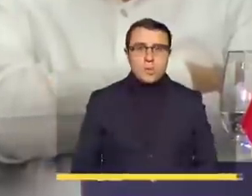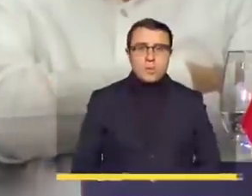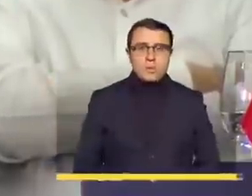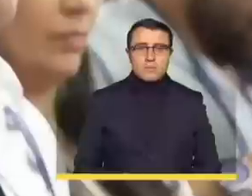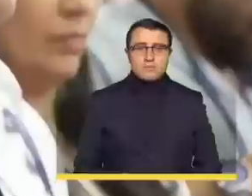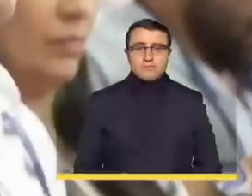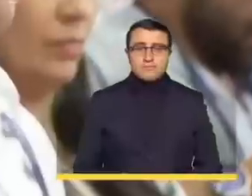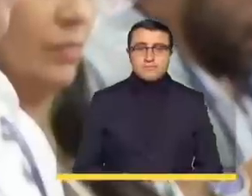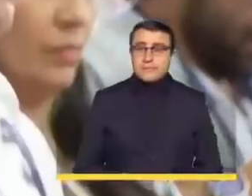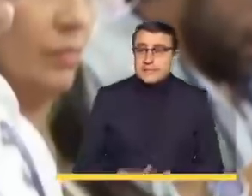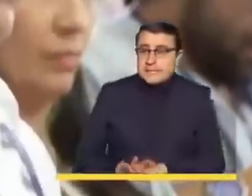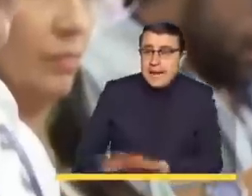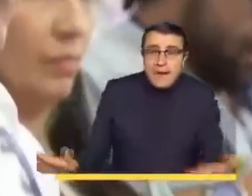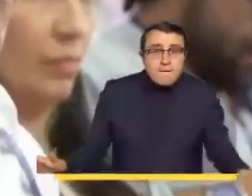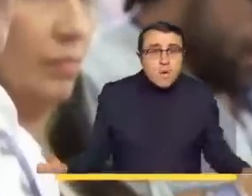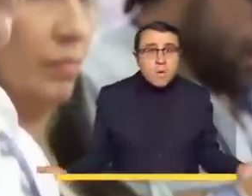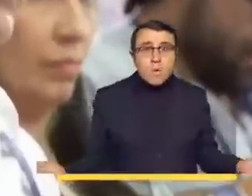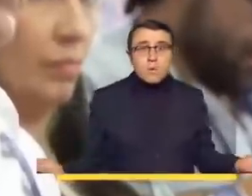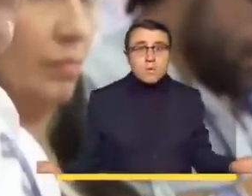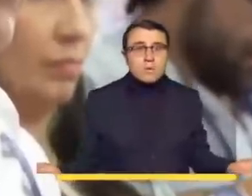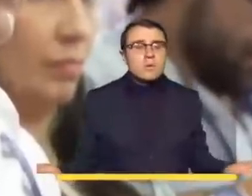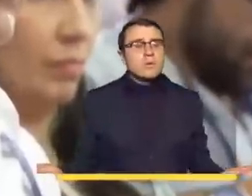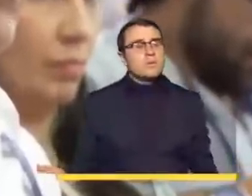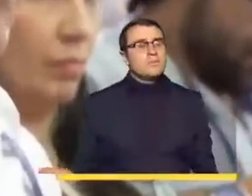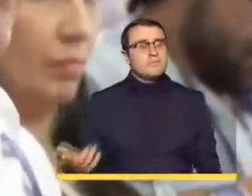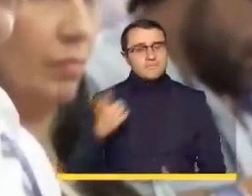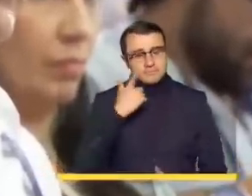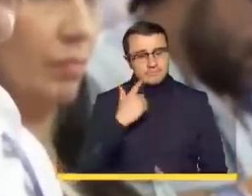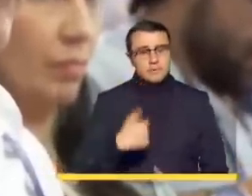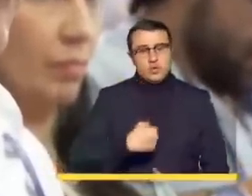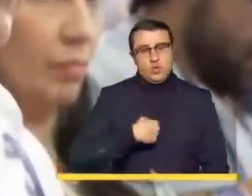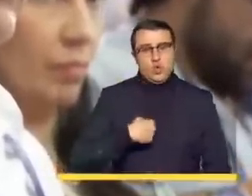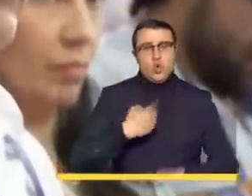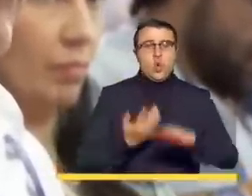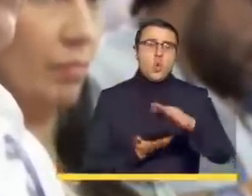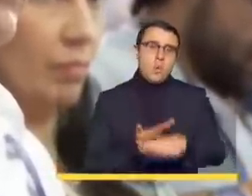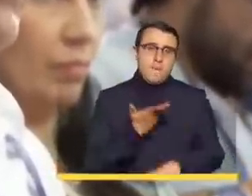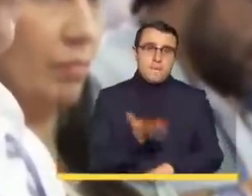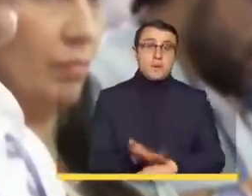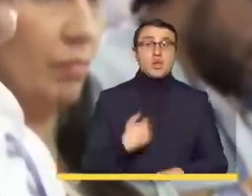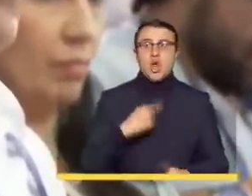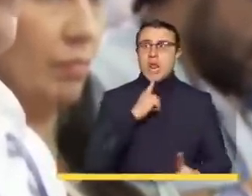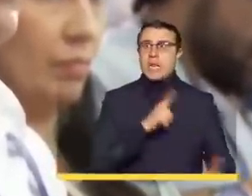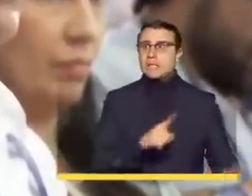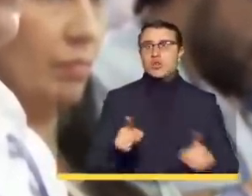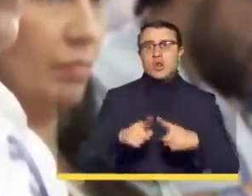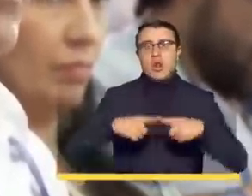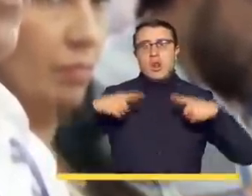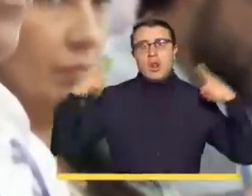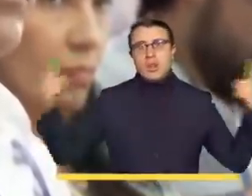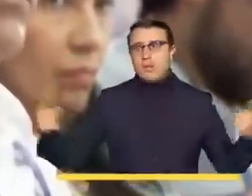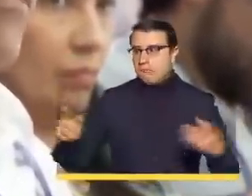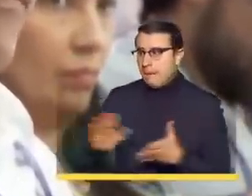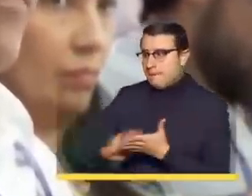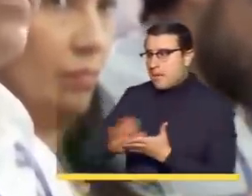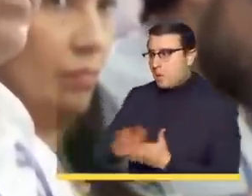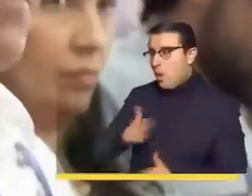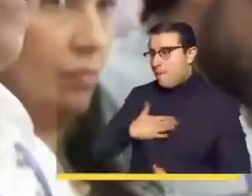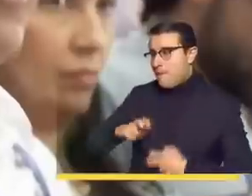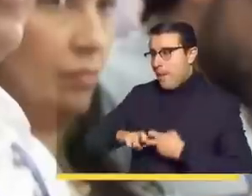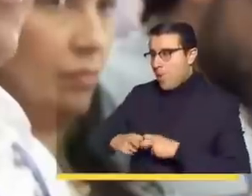Se acabó, señores. Entonces, lo que yo le propongo, que me extiendo mucho, ese es mi